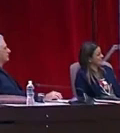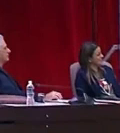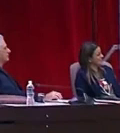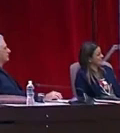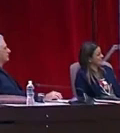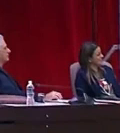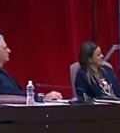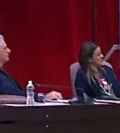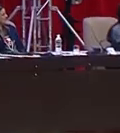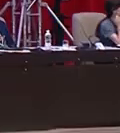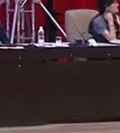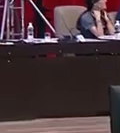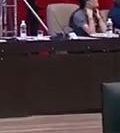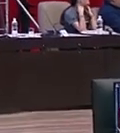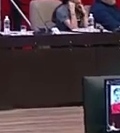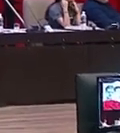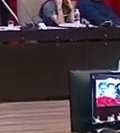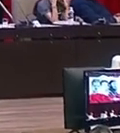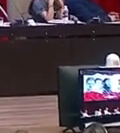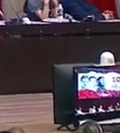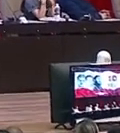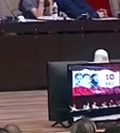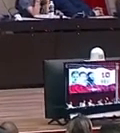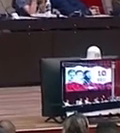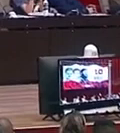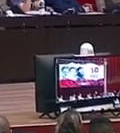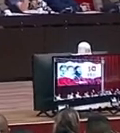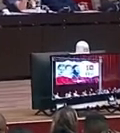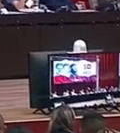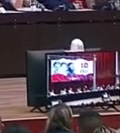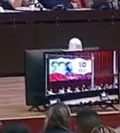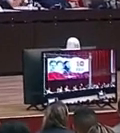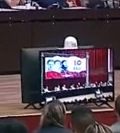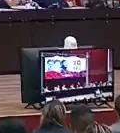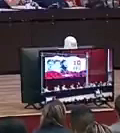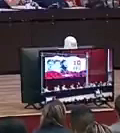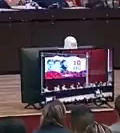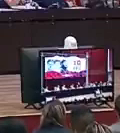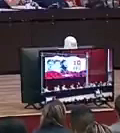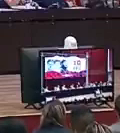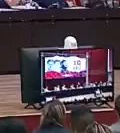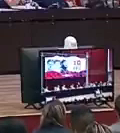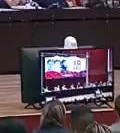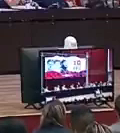está el comandante, sí, y es el más joven de aquí, se ha levantado del